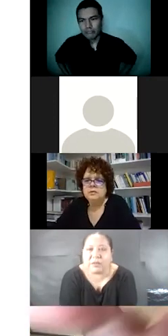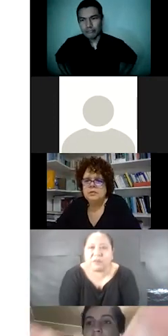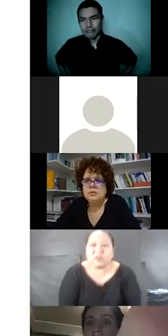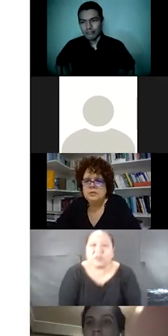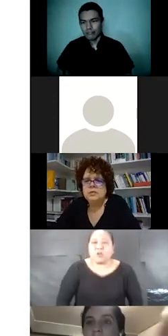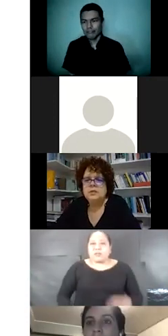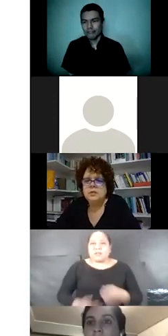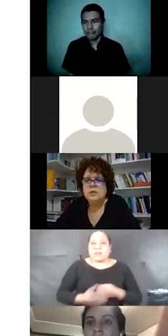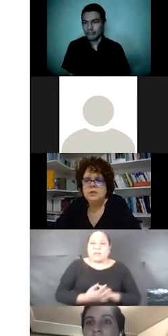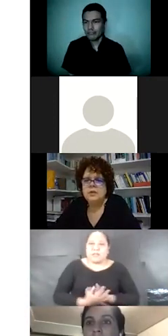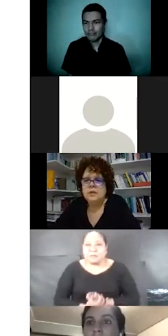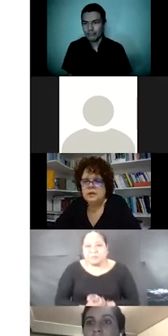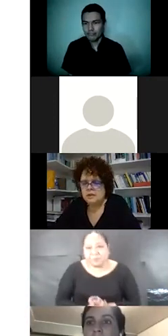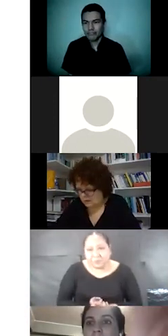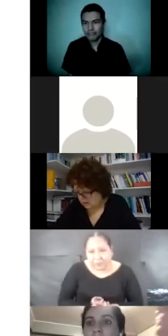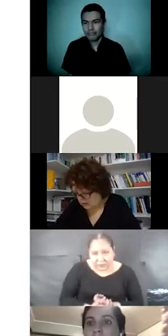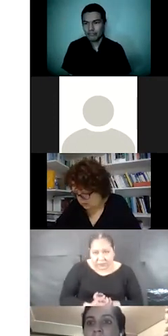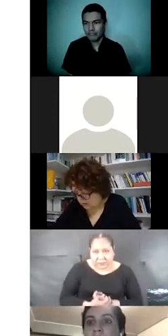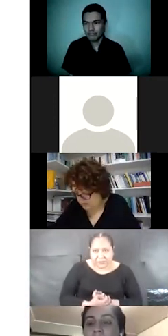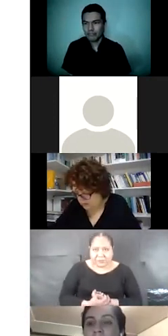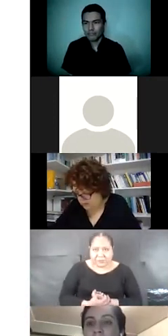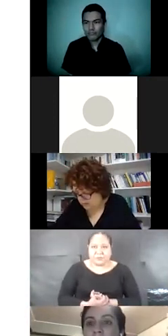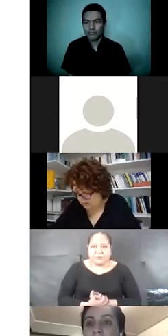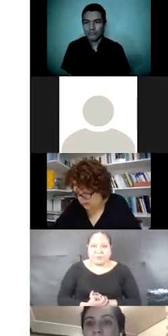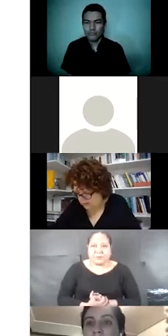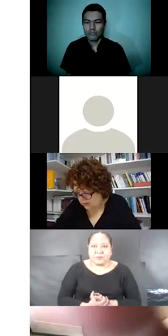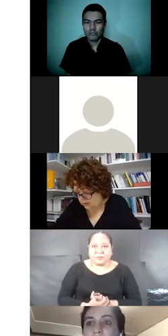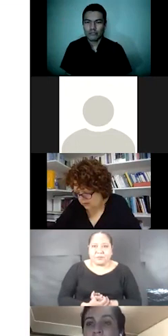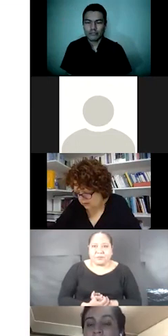las manos, eso es lo que se necesita. Bueno, sí.